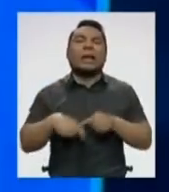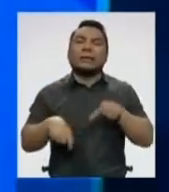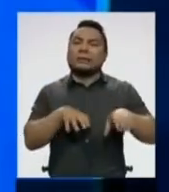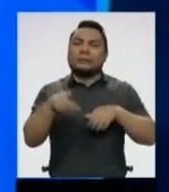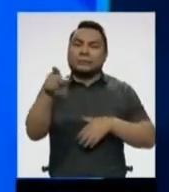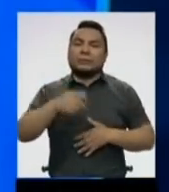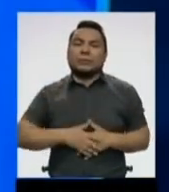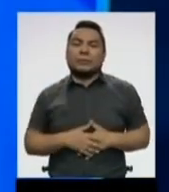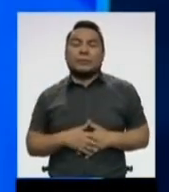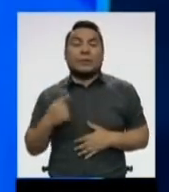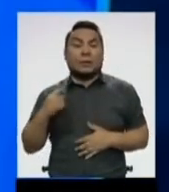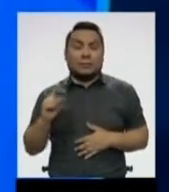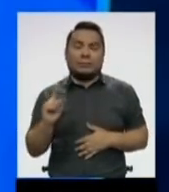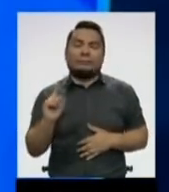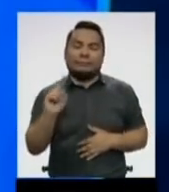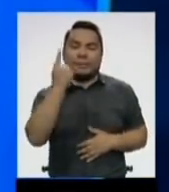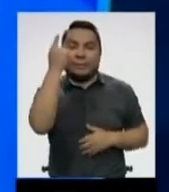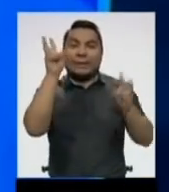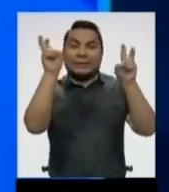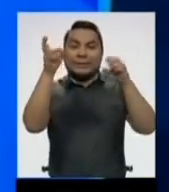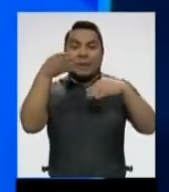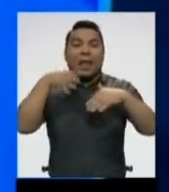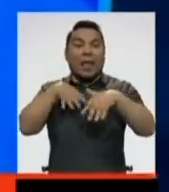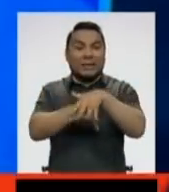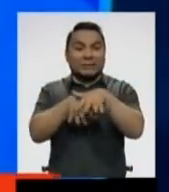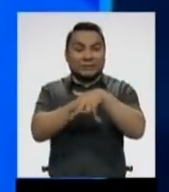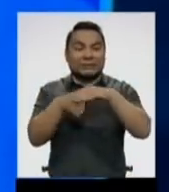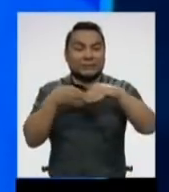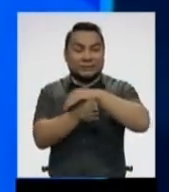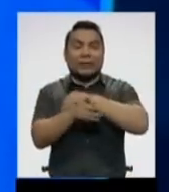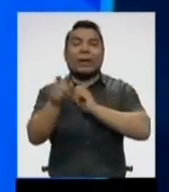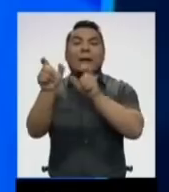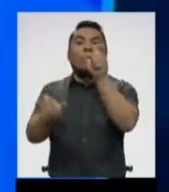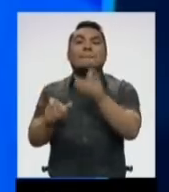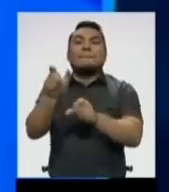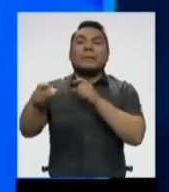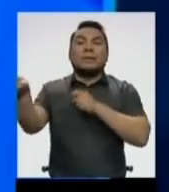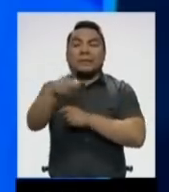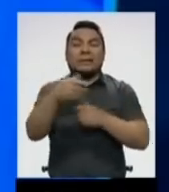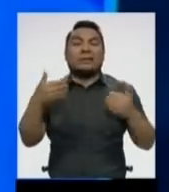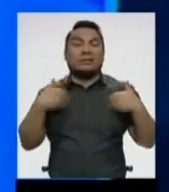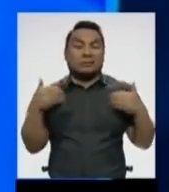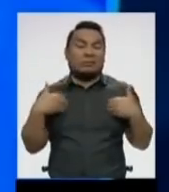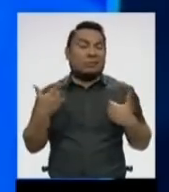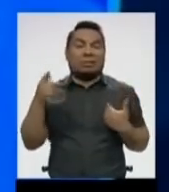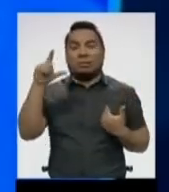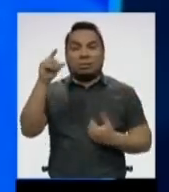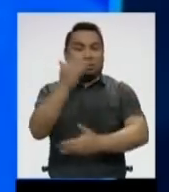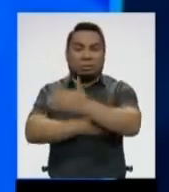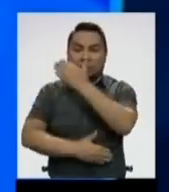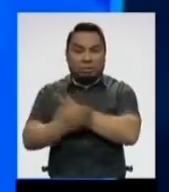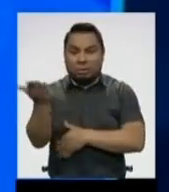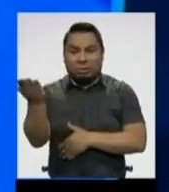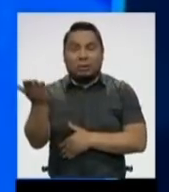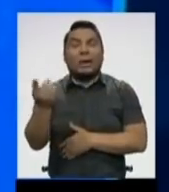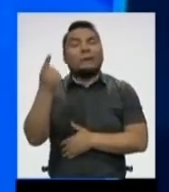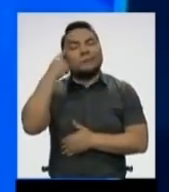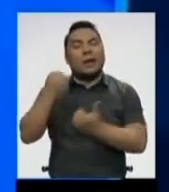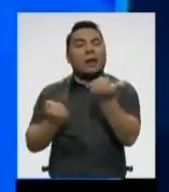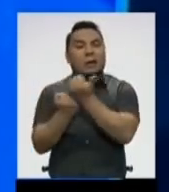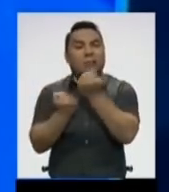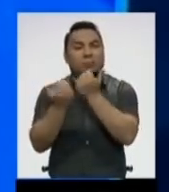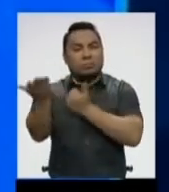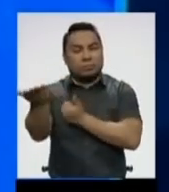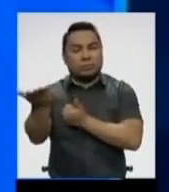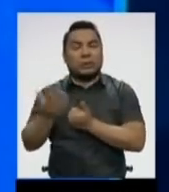Primero, en el tema de la accesibilidad, tenemos que hacer un plan y que permita que las personas que tengan estas deficiencias, tenemos que apoyarlas para que se cumplan. Cumplir la